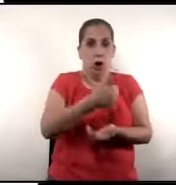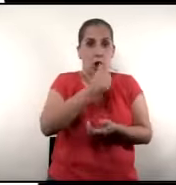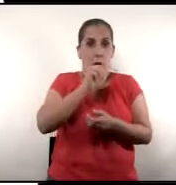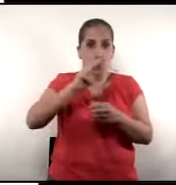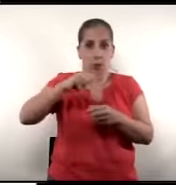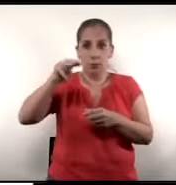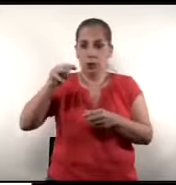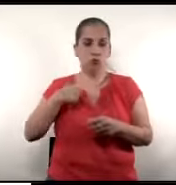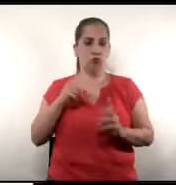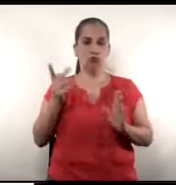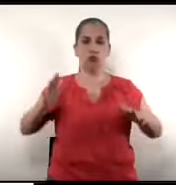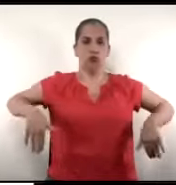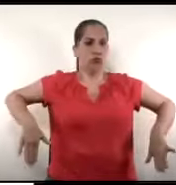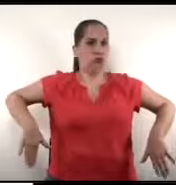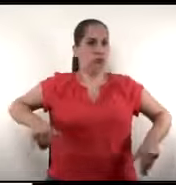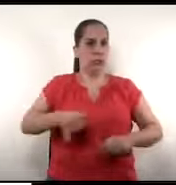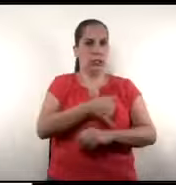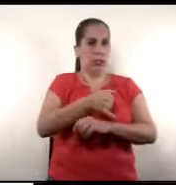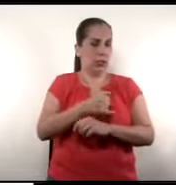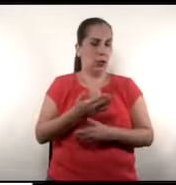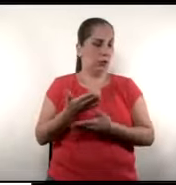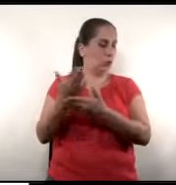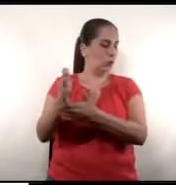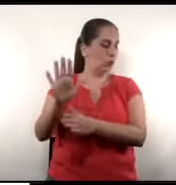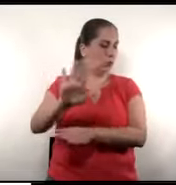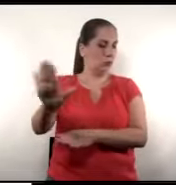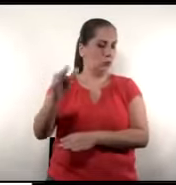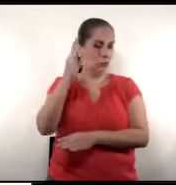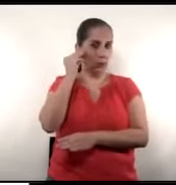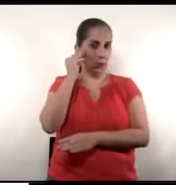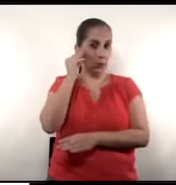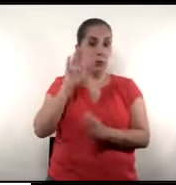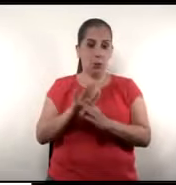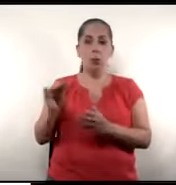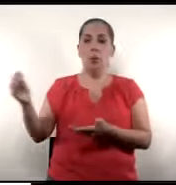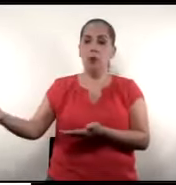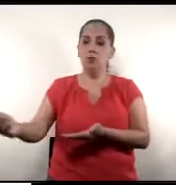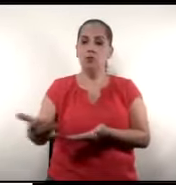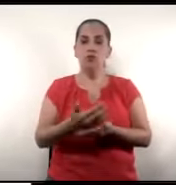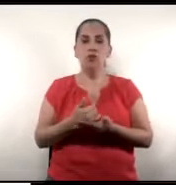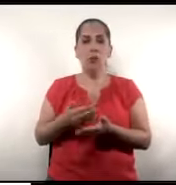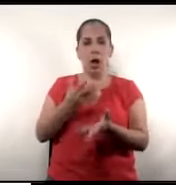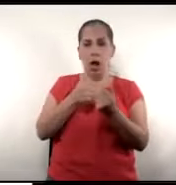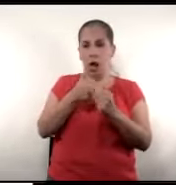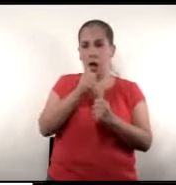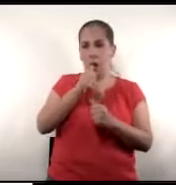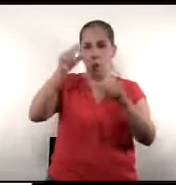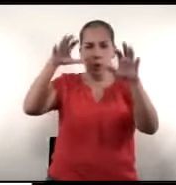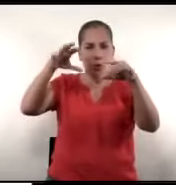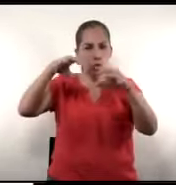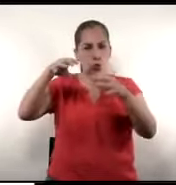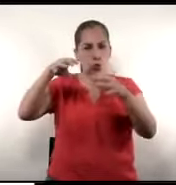yo esa parte se la dejo a los expertos, ¿verdad? Pero proyectos para captar agua de lluvia y